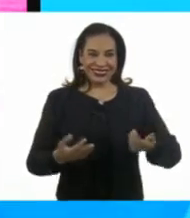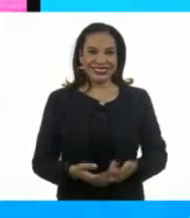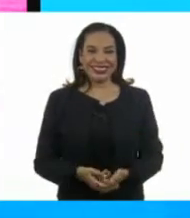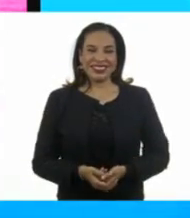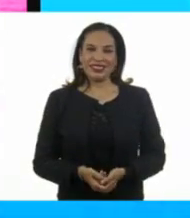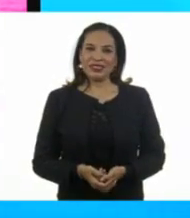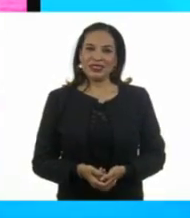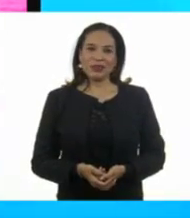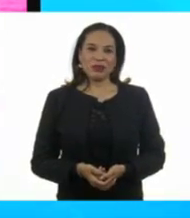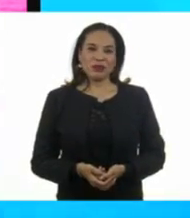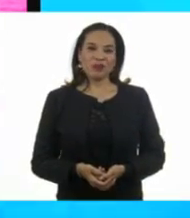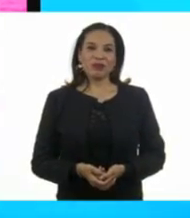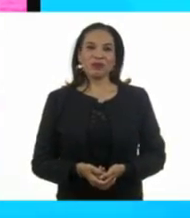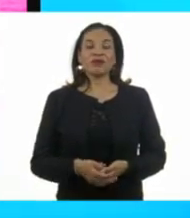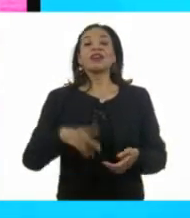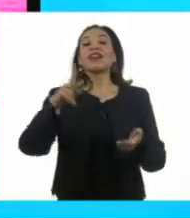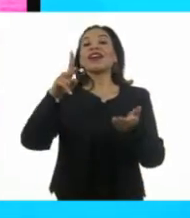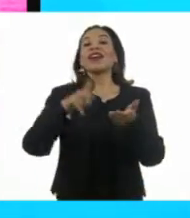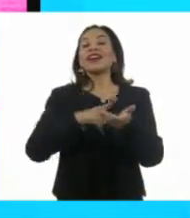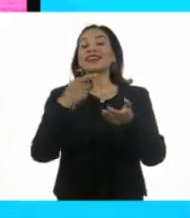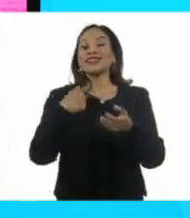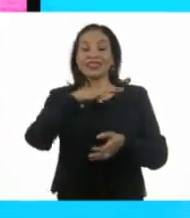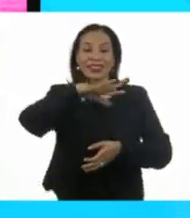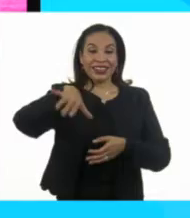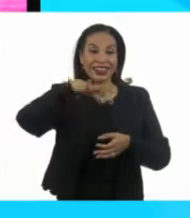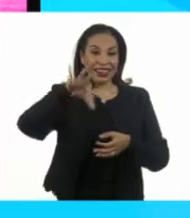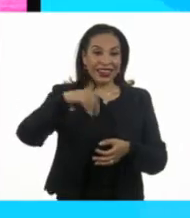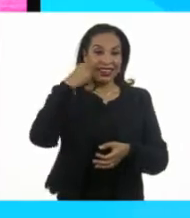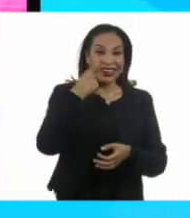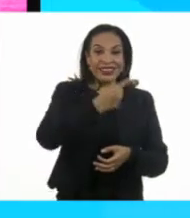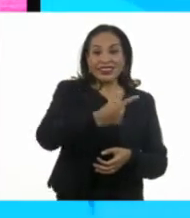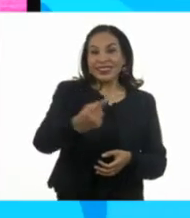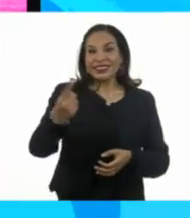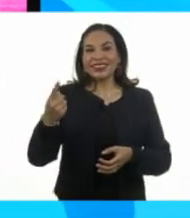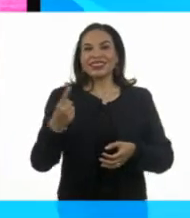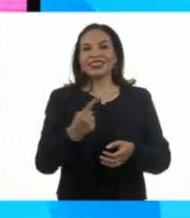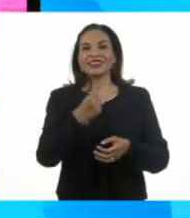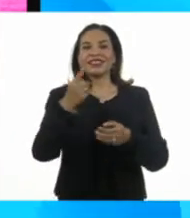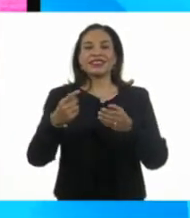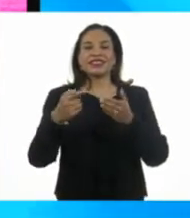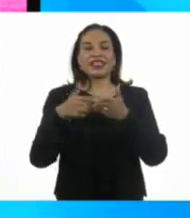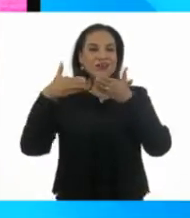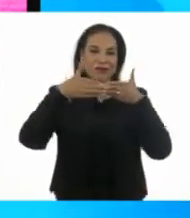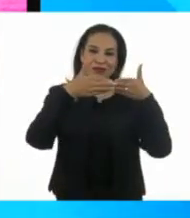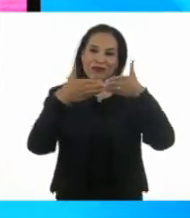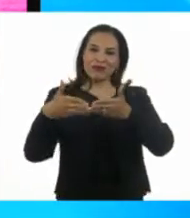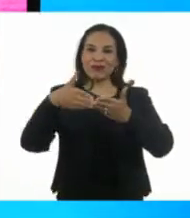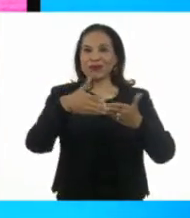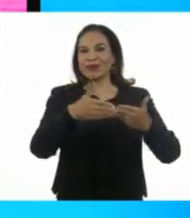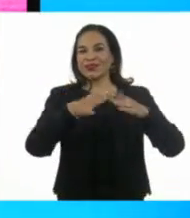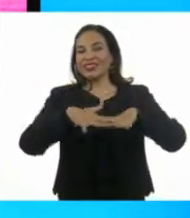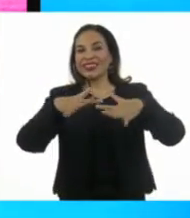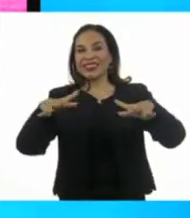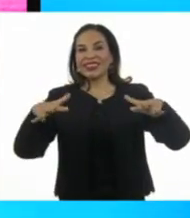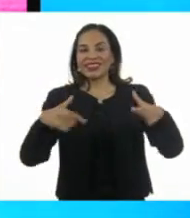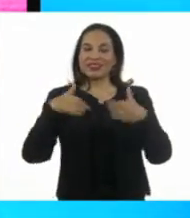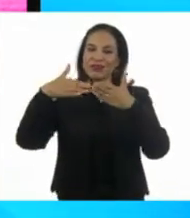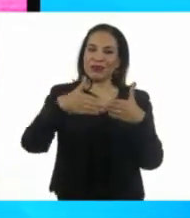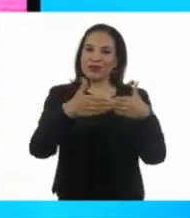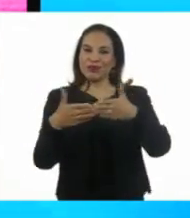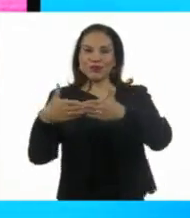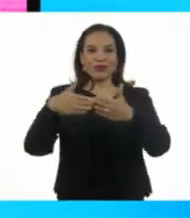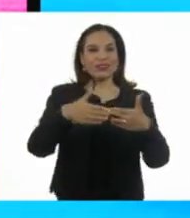Otra vez. Y otra vez me encontré una barca en la playa y me